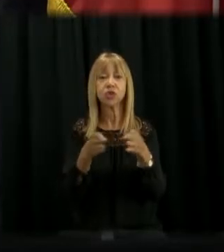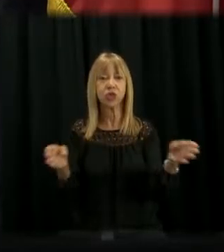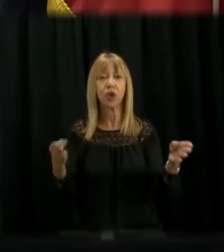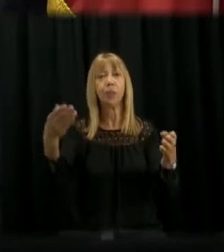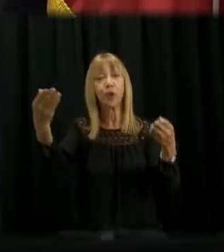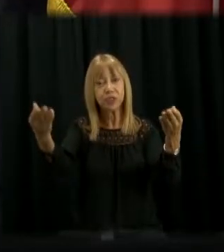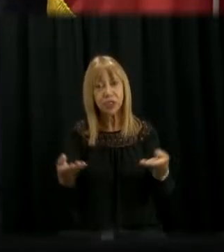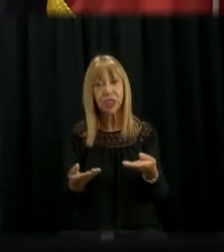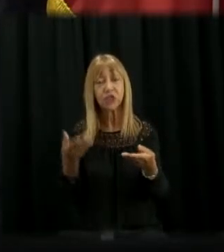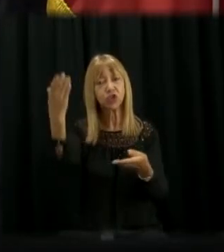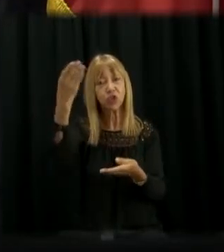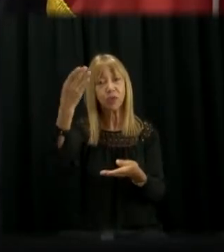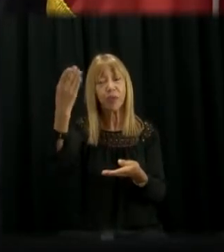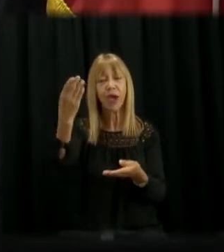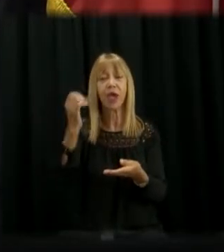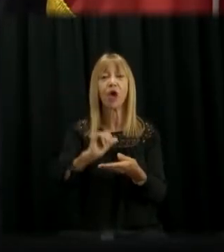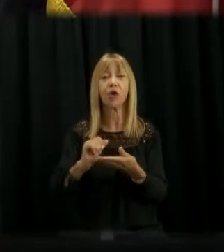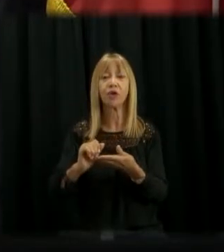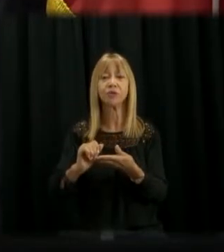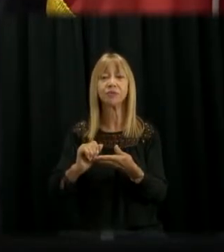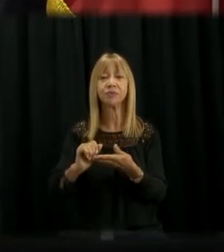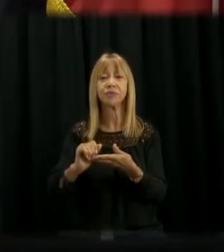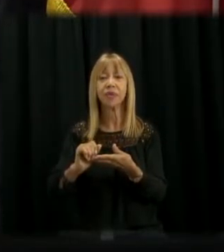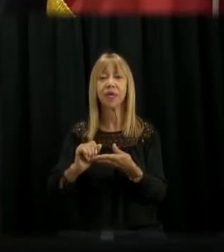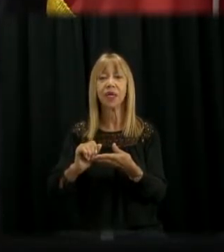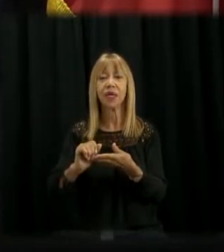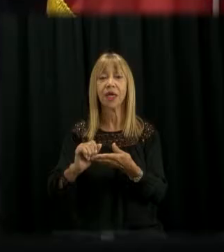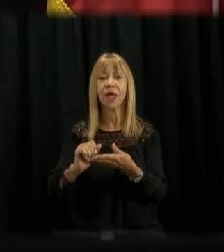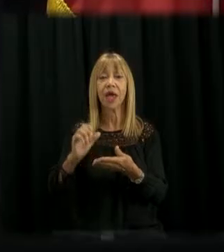con la presentación general de nuestra directora ejecutiva,